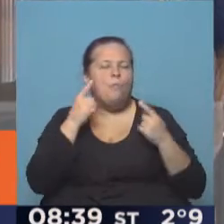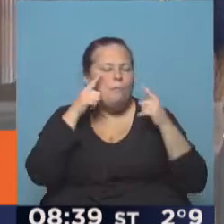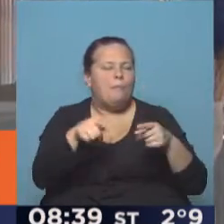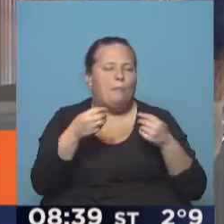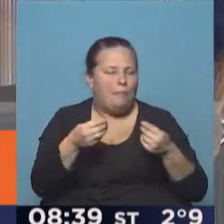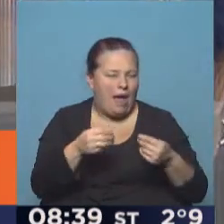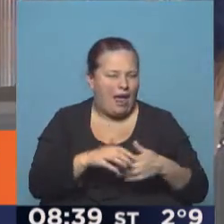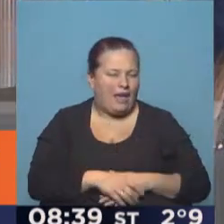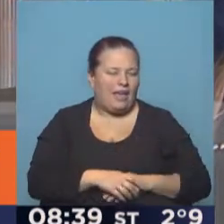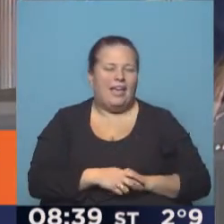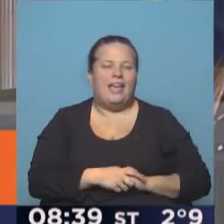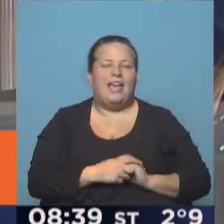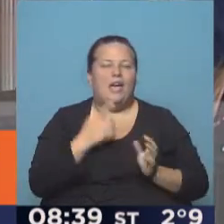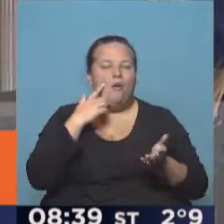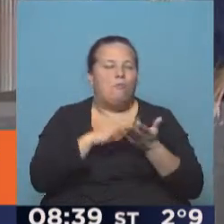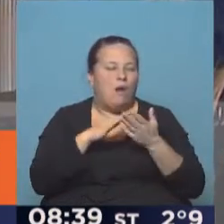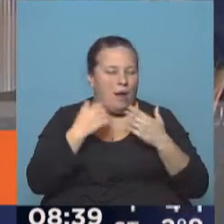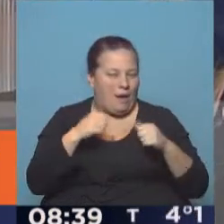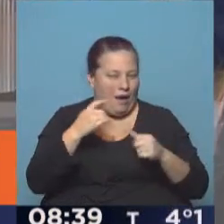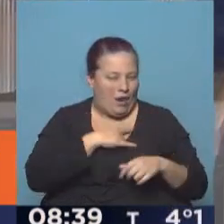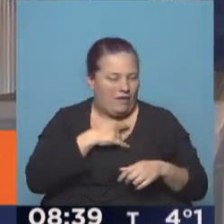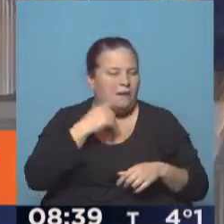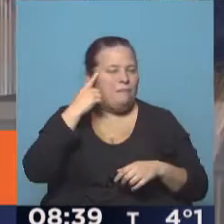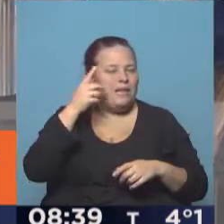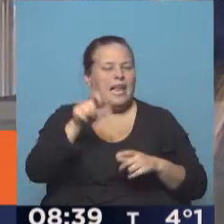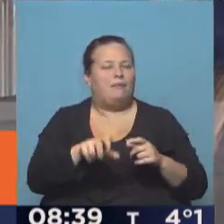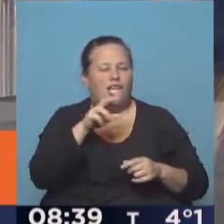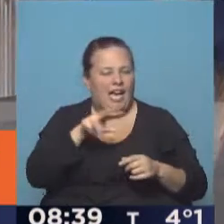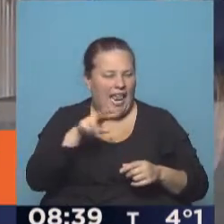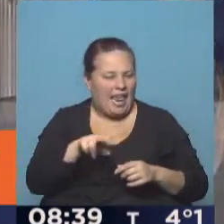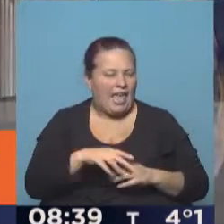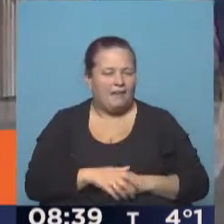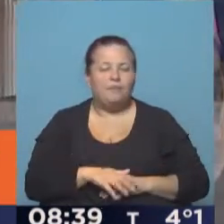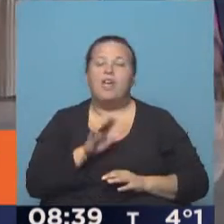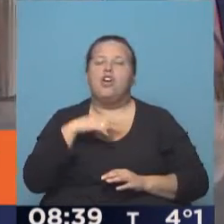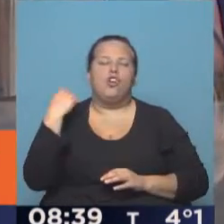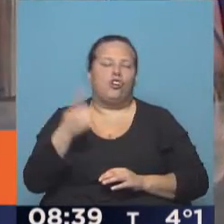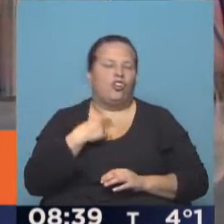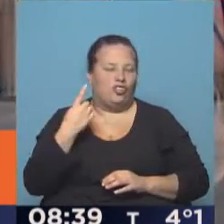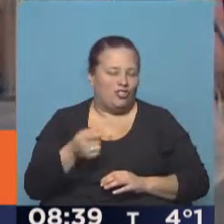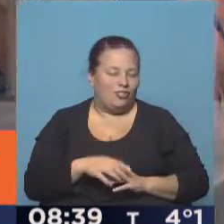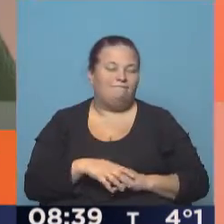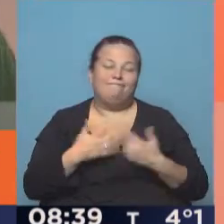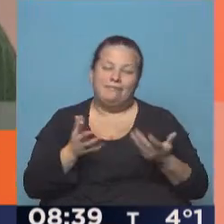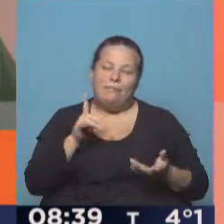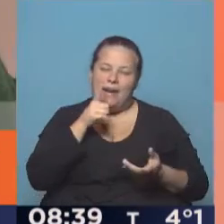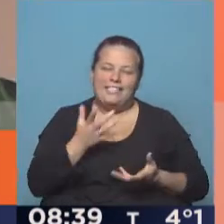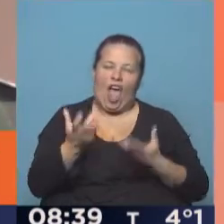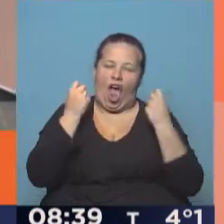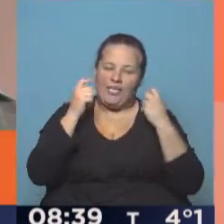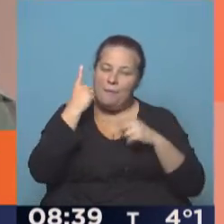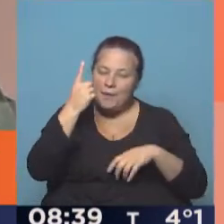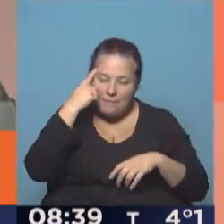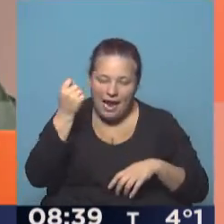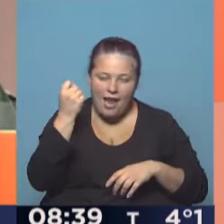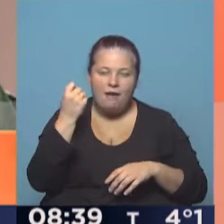objetivo? ¿Es un ensayo académico? ¿Piensan en el lector? Nosotros, por ahí es un poco egoísta, pero primero